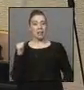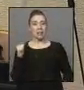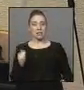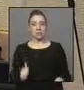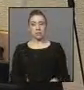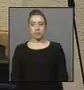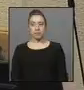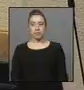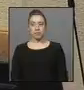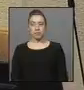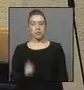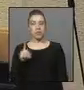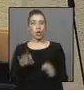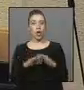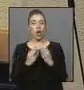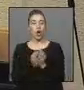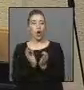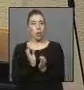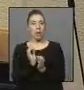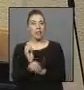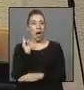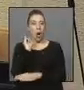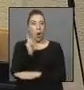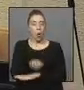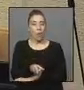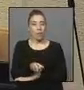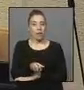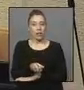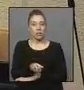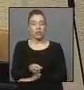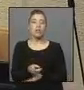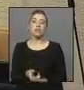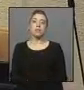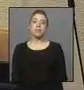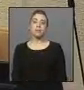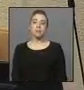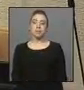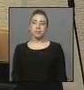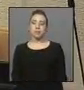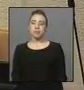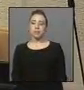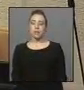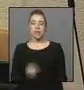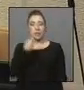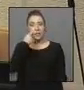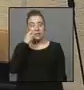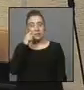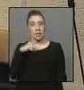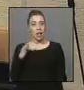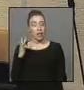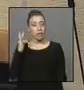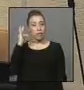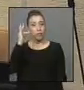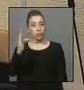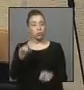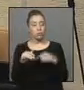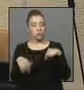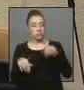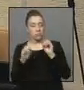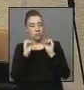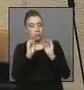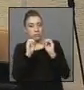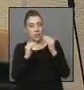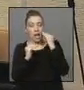una completa obligación, estaremos formando individuos